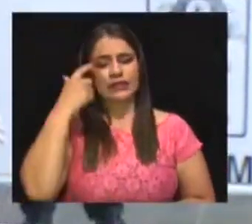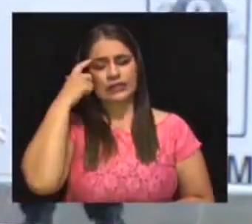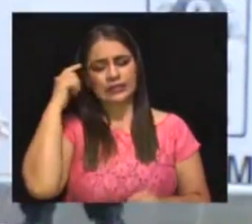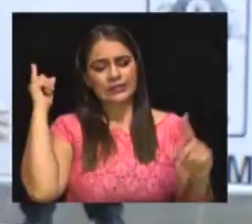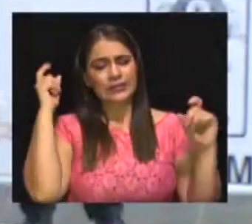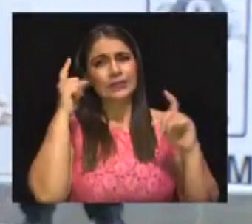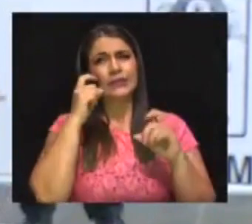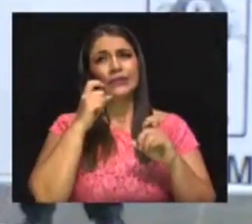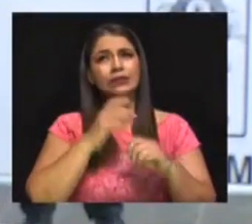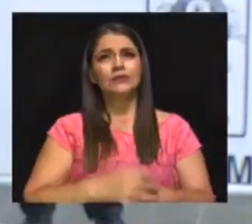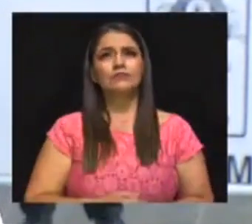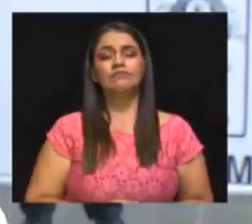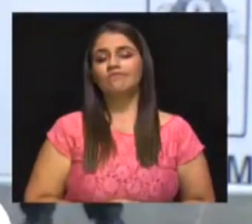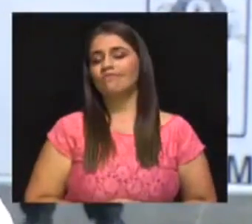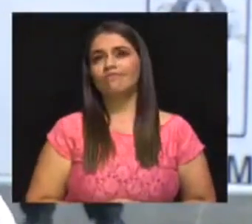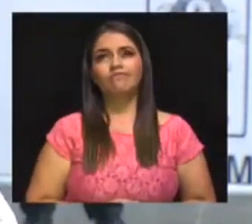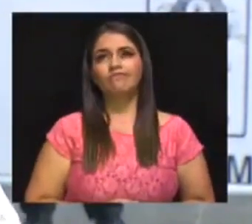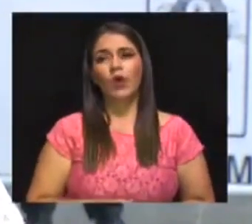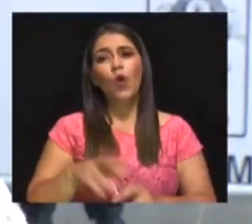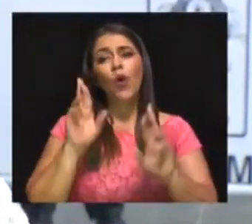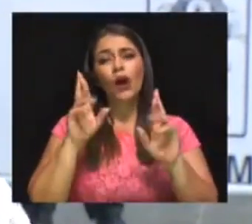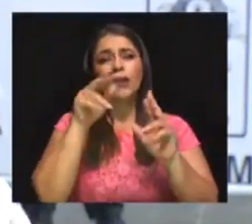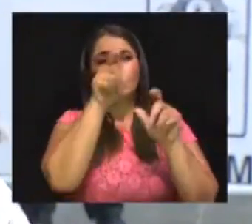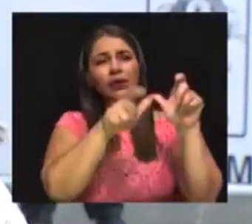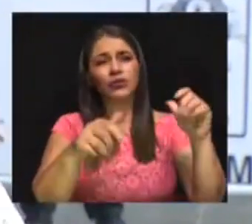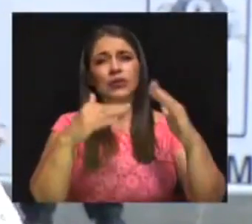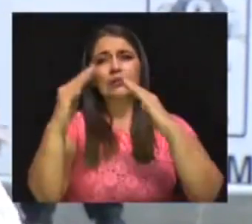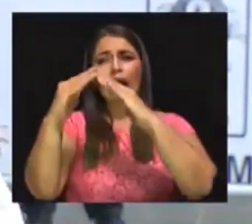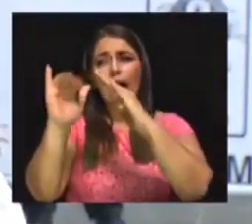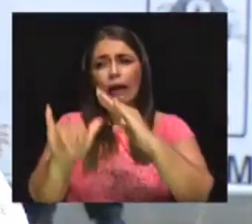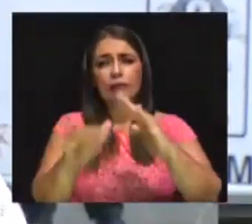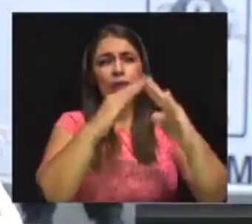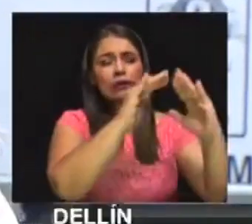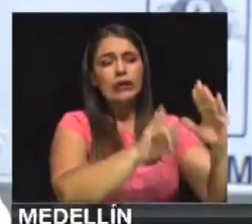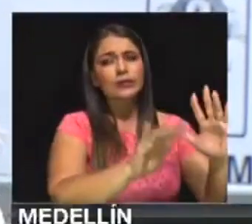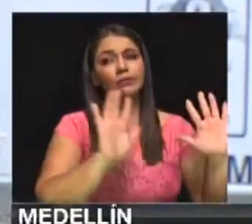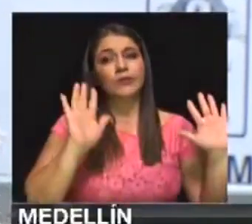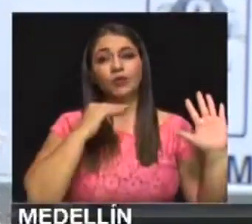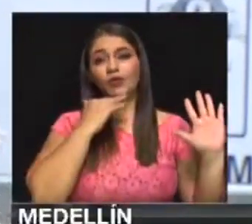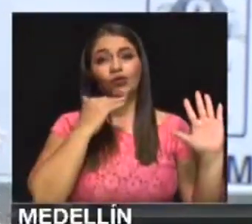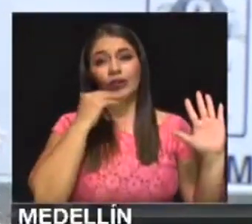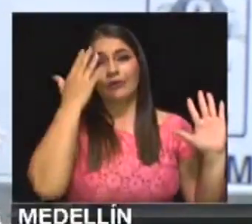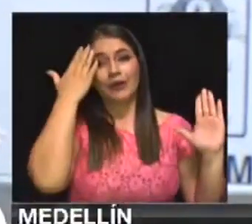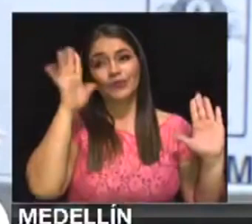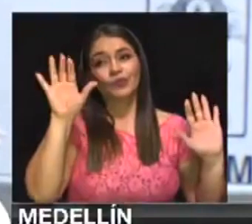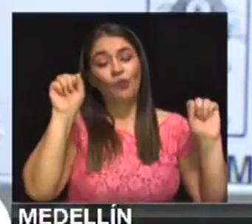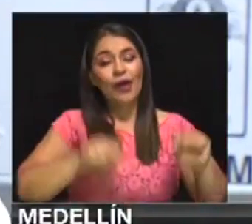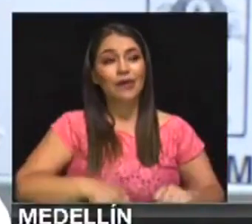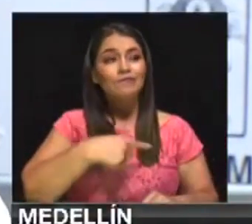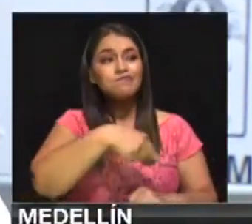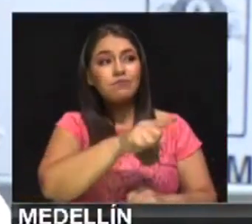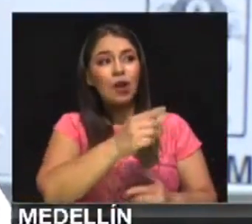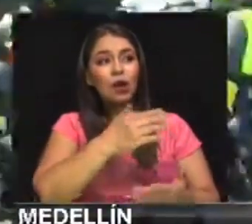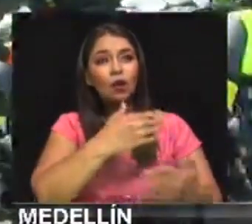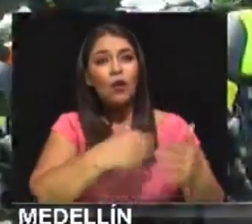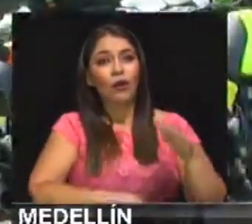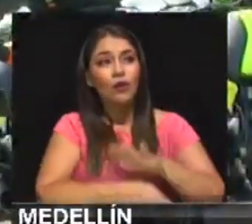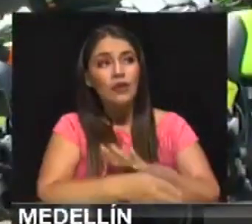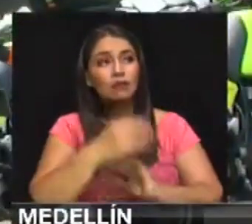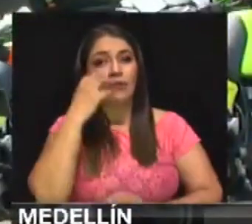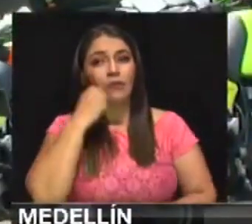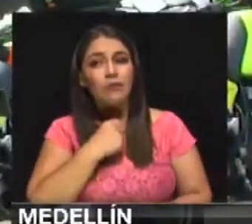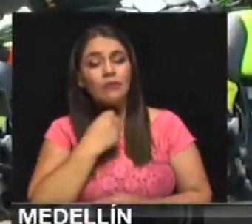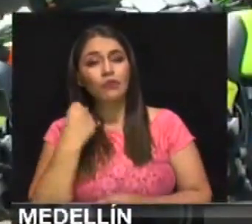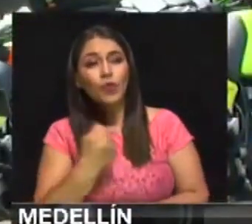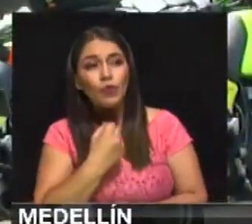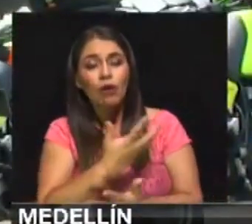no, pero ya la dinámica de la situación de seguridad que estamos presentando en ese momento nos para dar otro panorama.